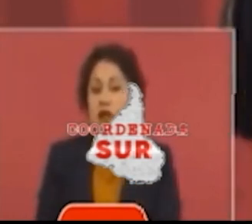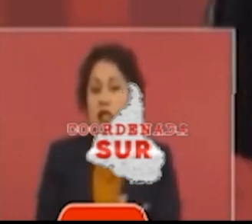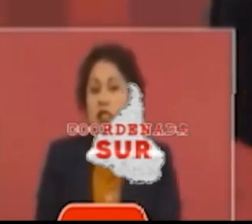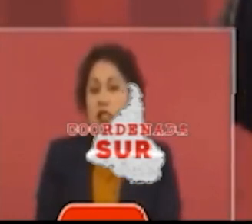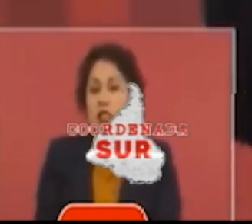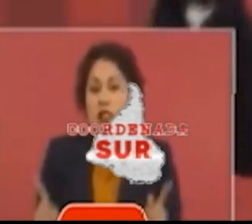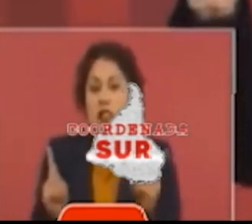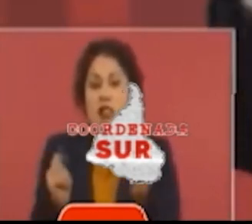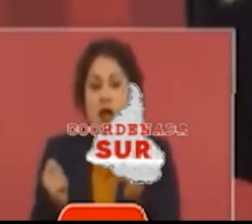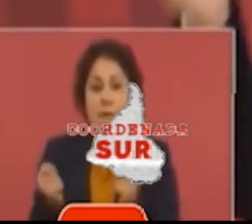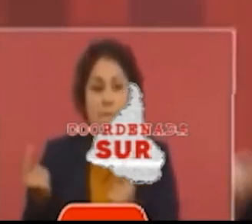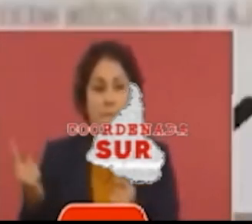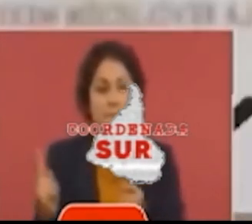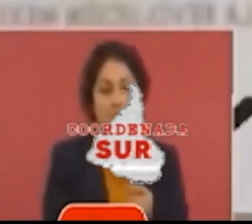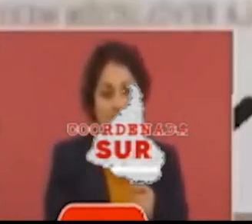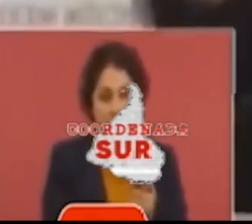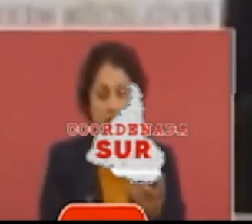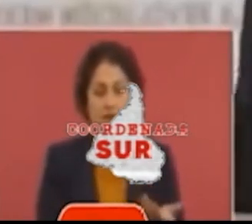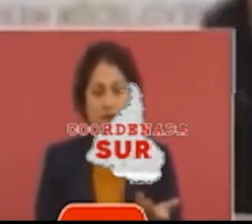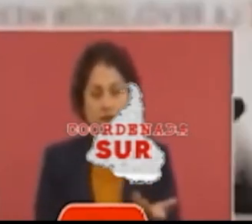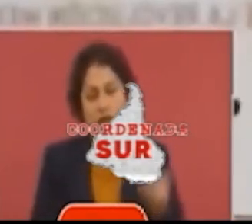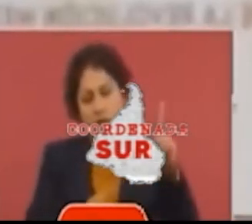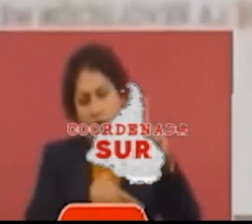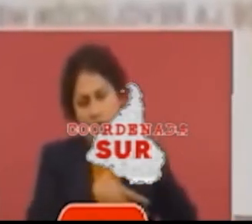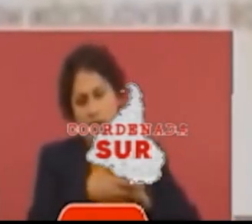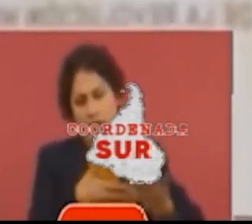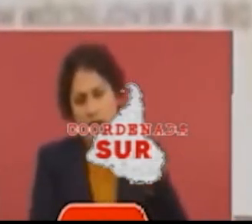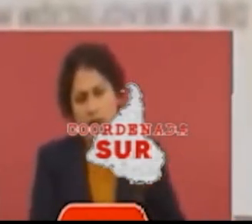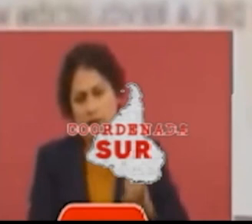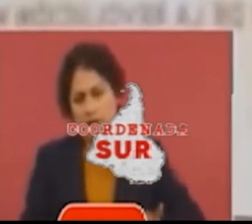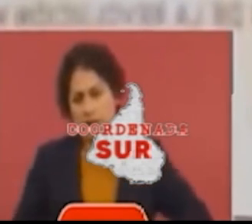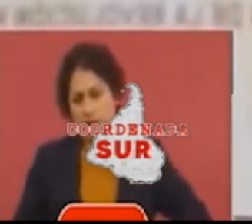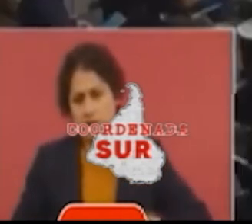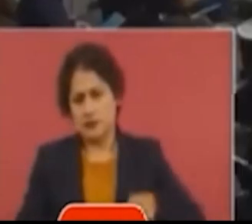sobre todo en América Latina. Antes era peor.